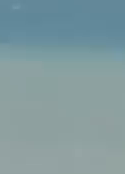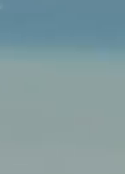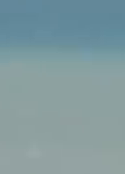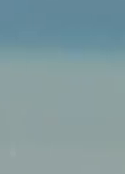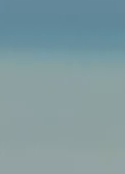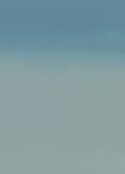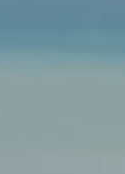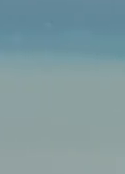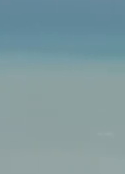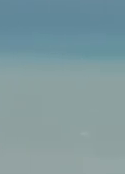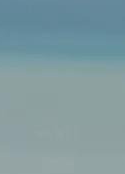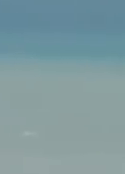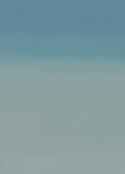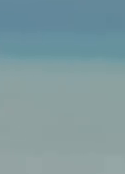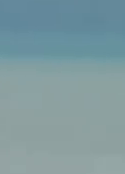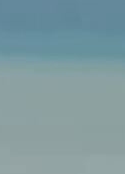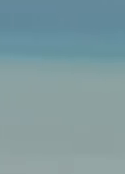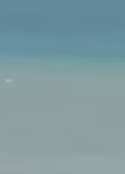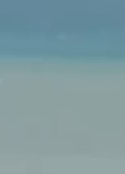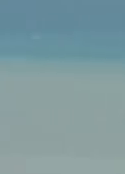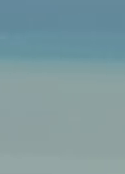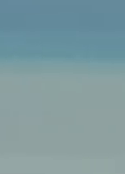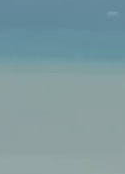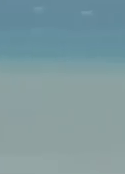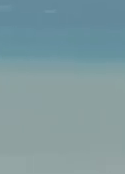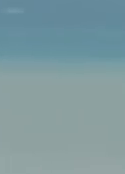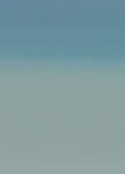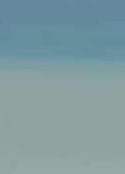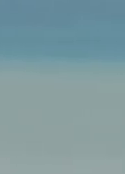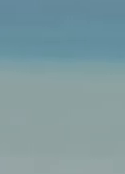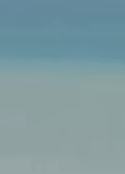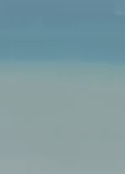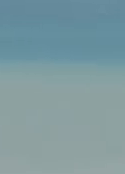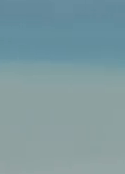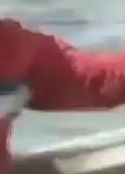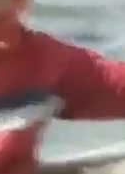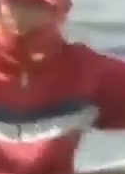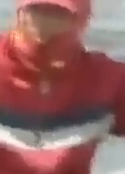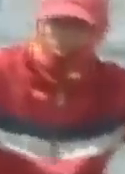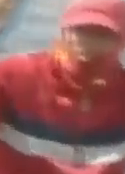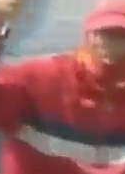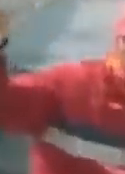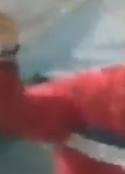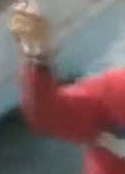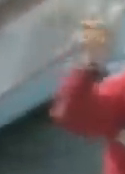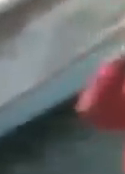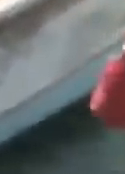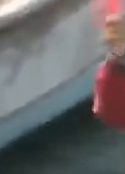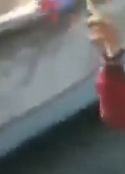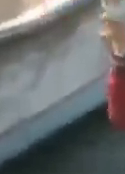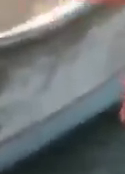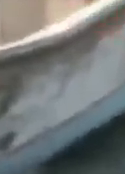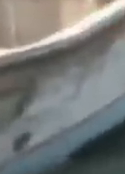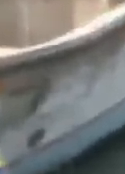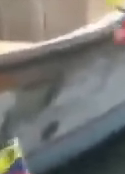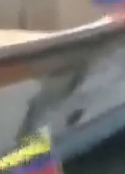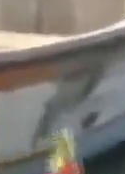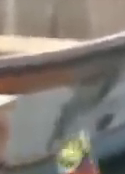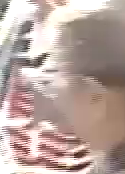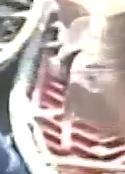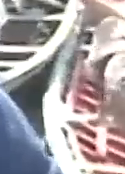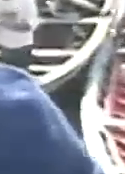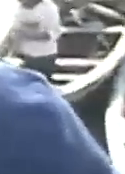la planta procesadora Pescabén, compañía anónima, donde debemos destacar lo que es esta visita